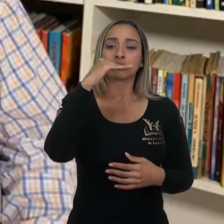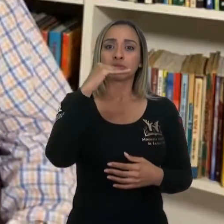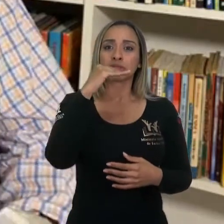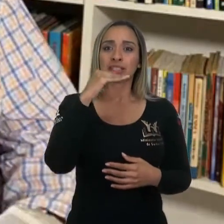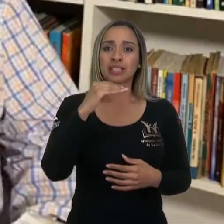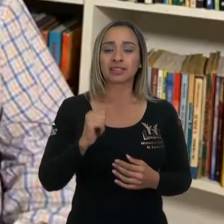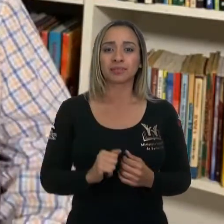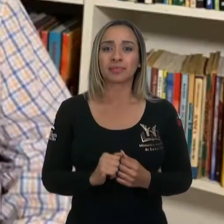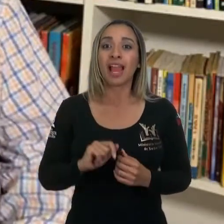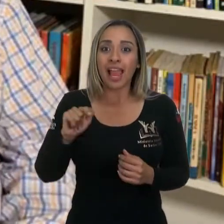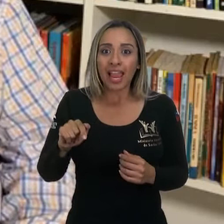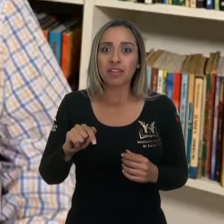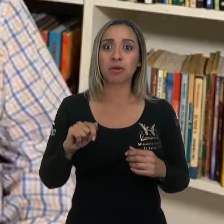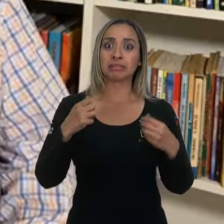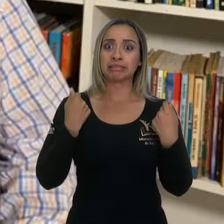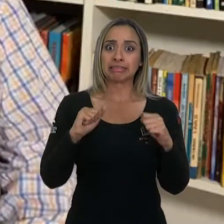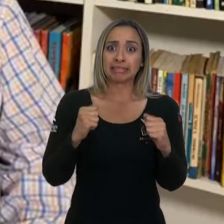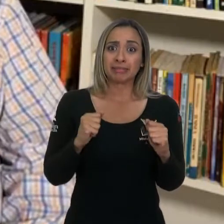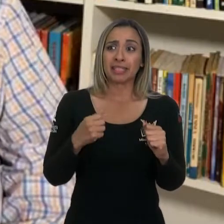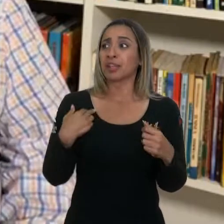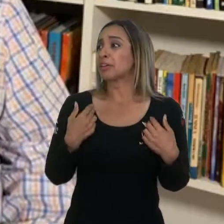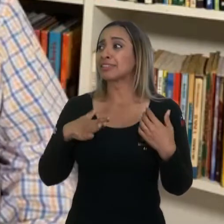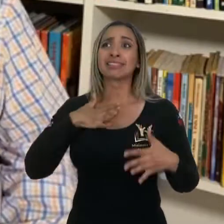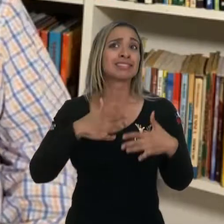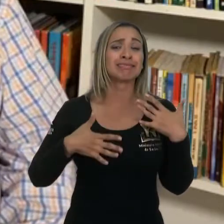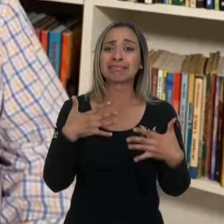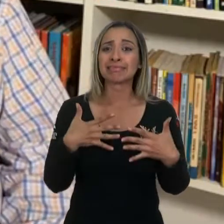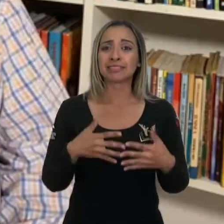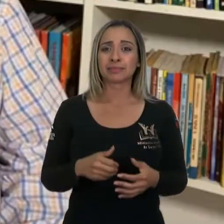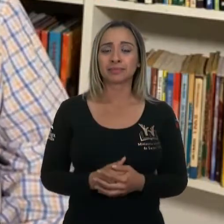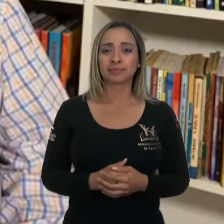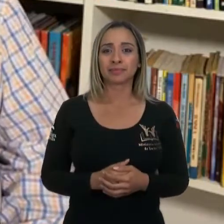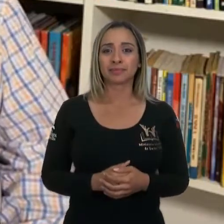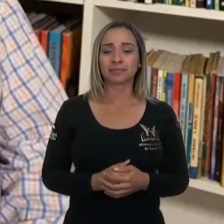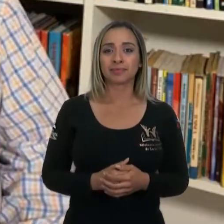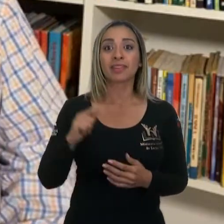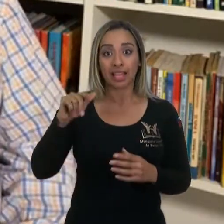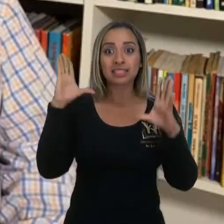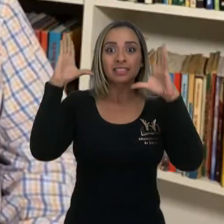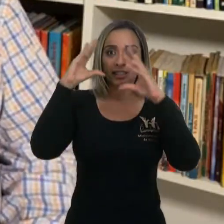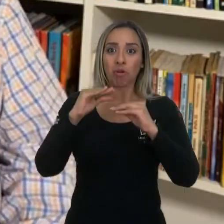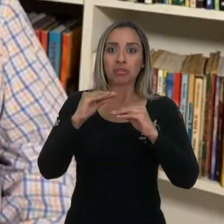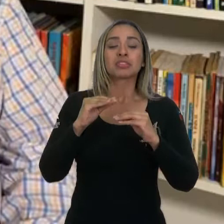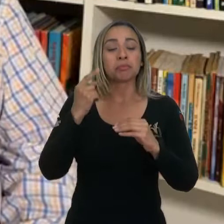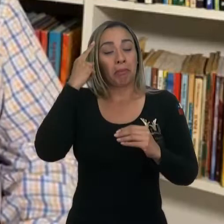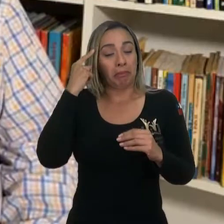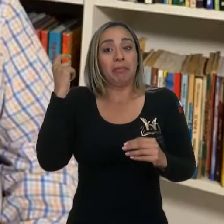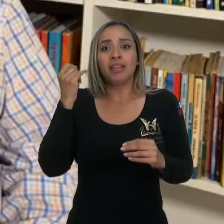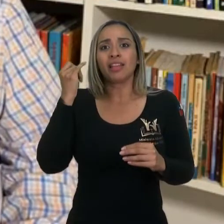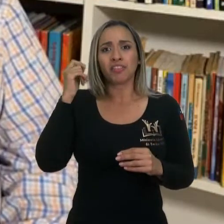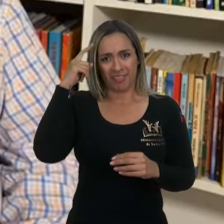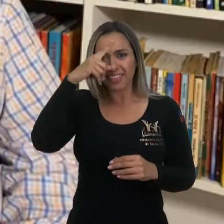a inundar en un barco, ellos se asustaron, se desesperaron. Ahora, esa noche debe haber sido terrible,